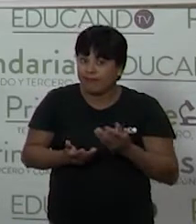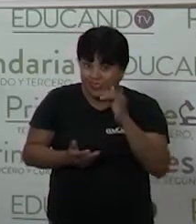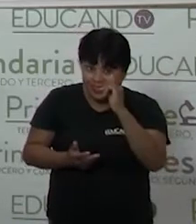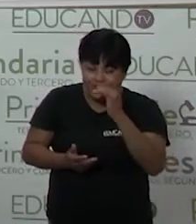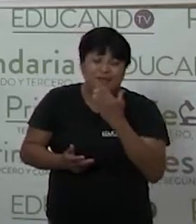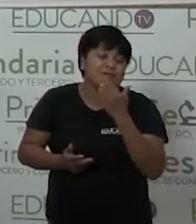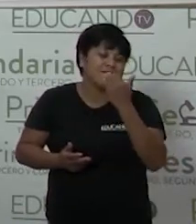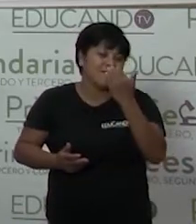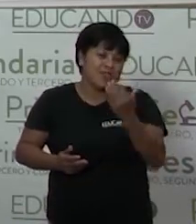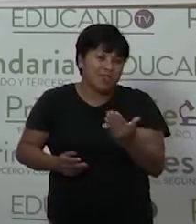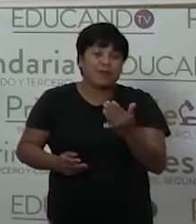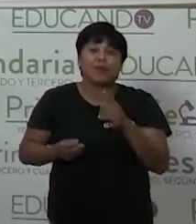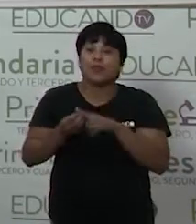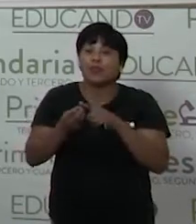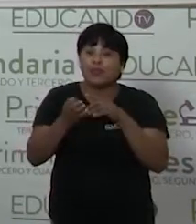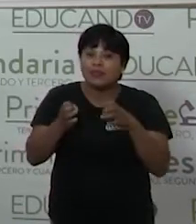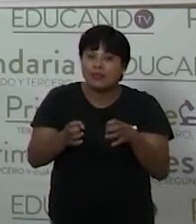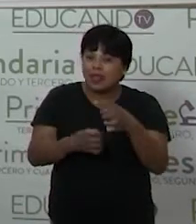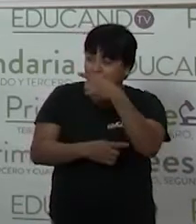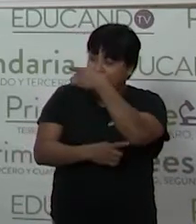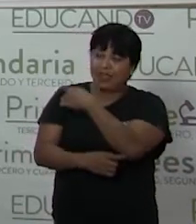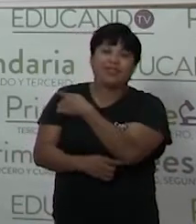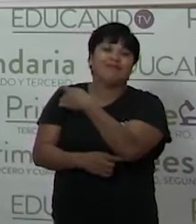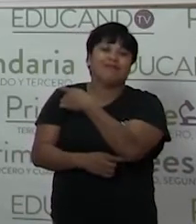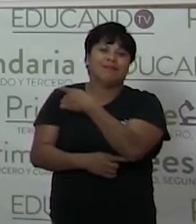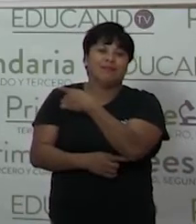y muy bien está acá